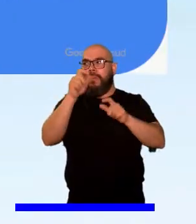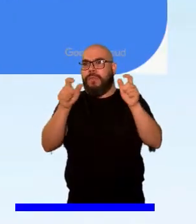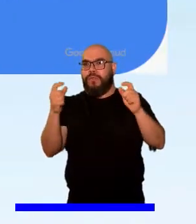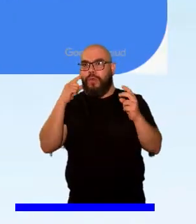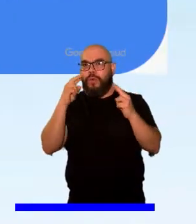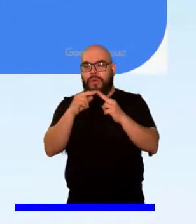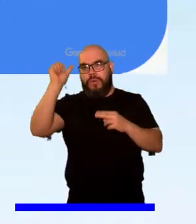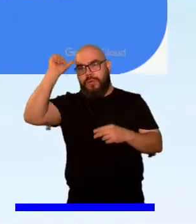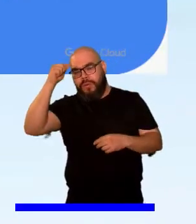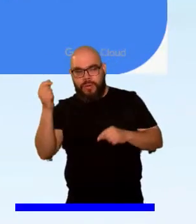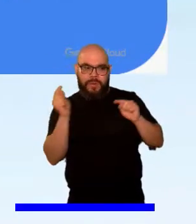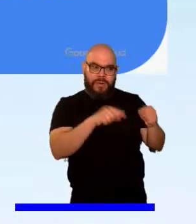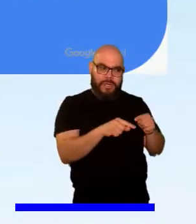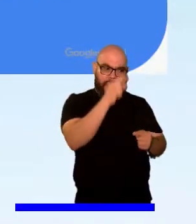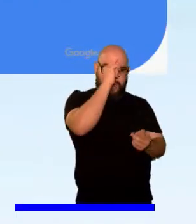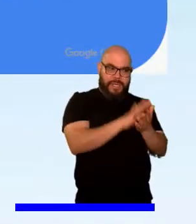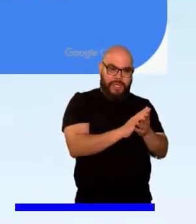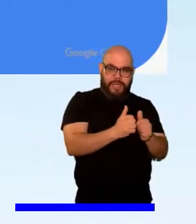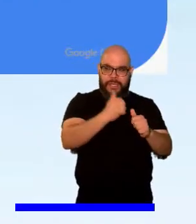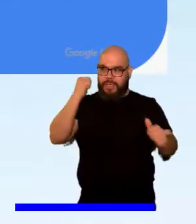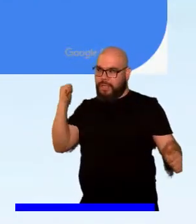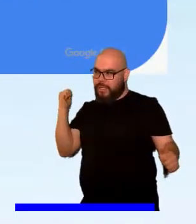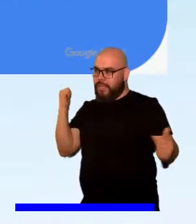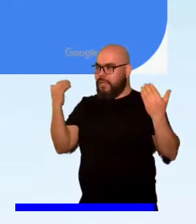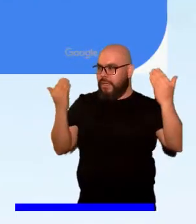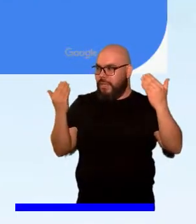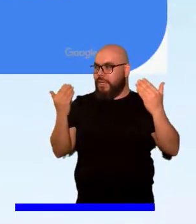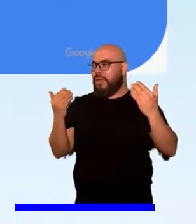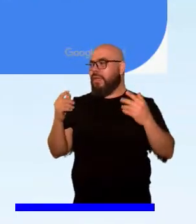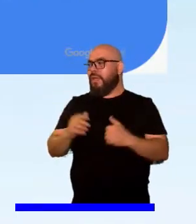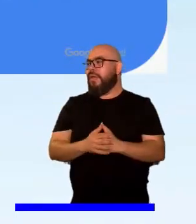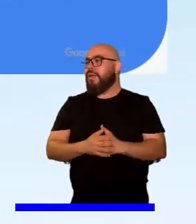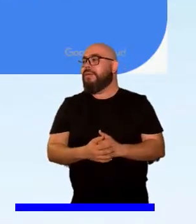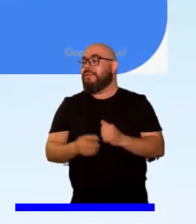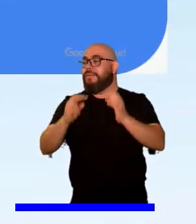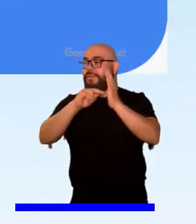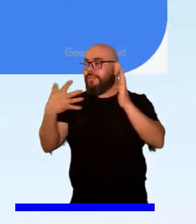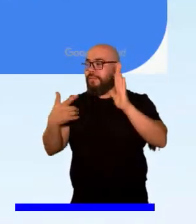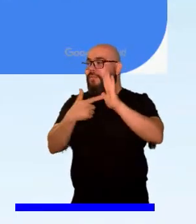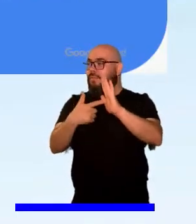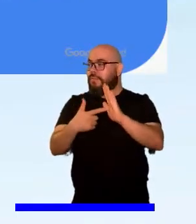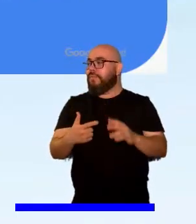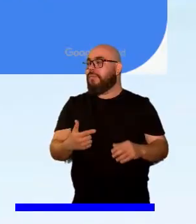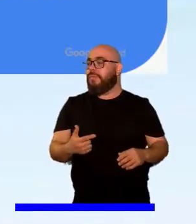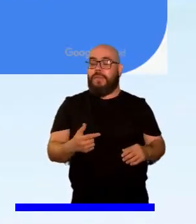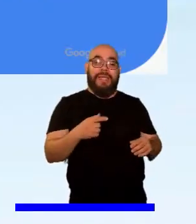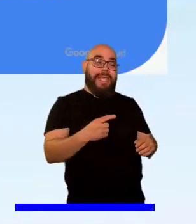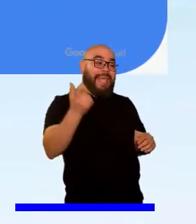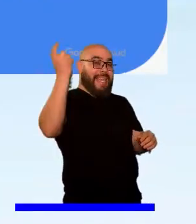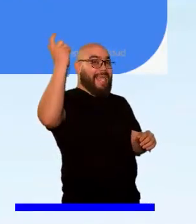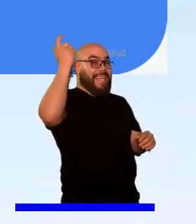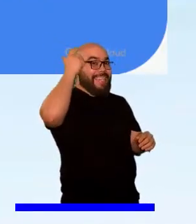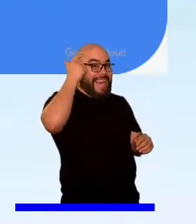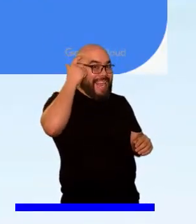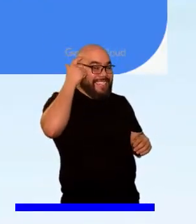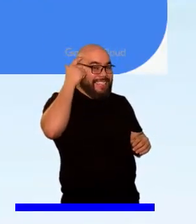es la diferencia entre esta IA nueva y la IA anterior en cuanto a definición. La definición principal es que son modelos de inteligencia artificial